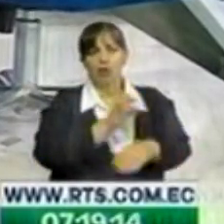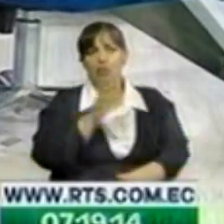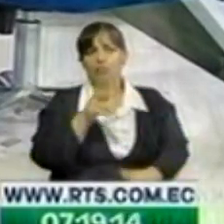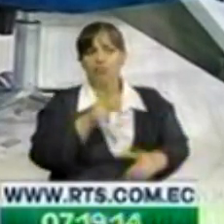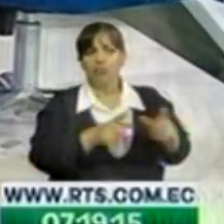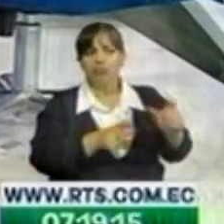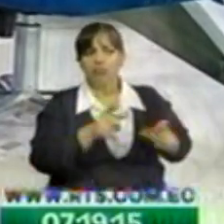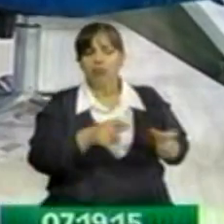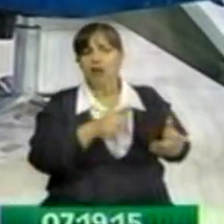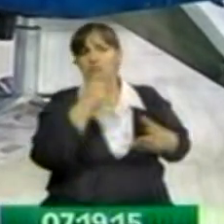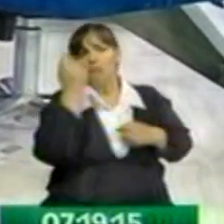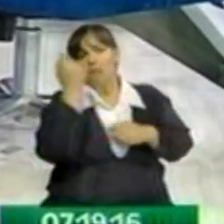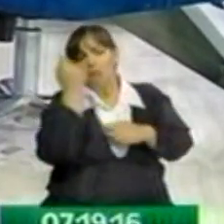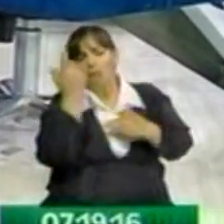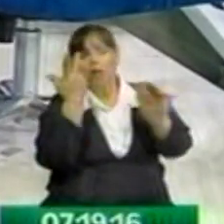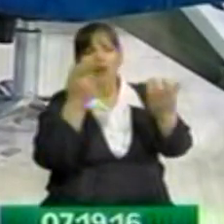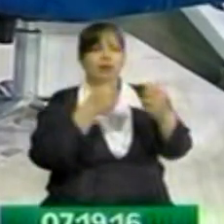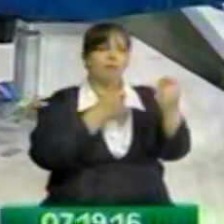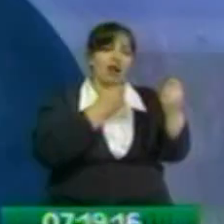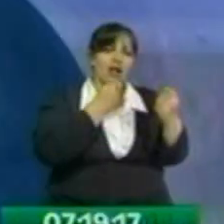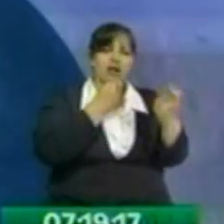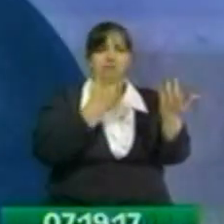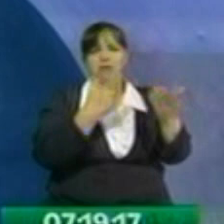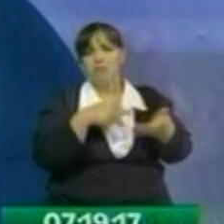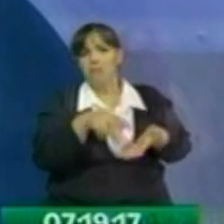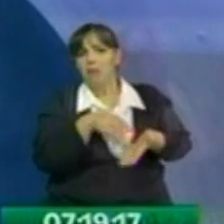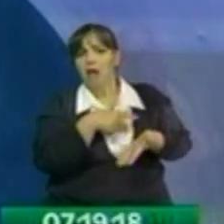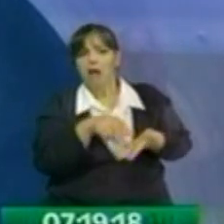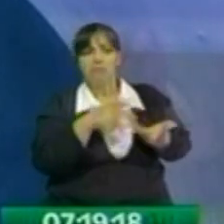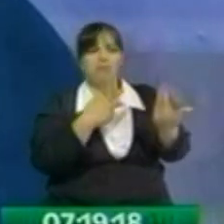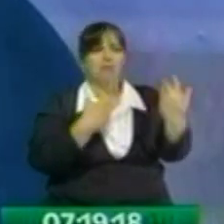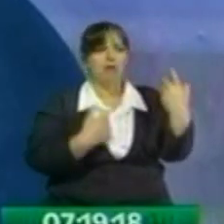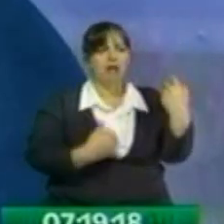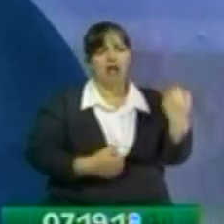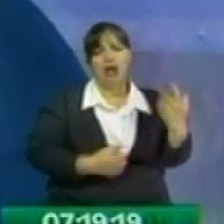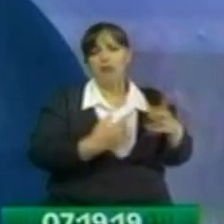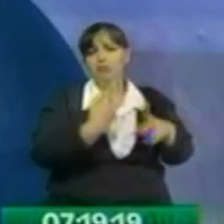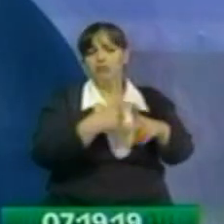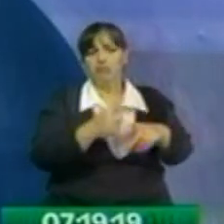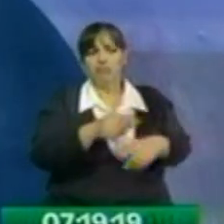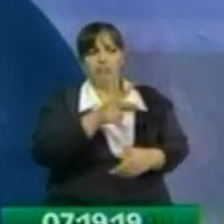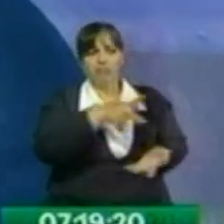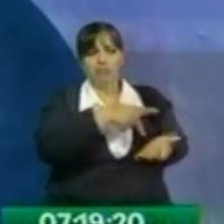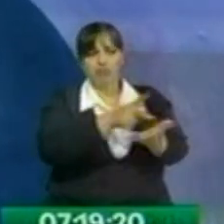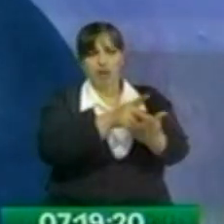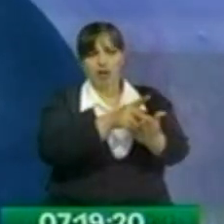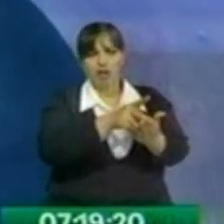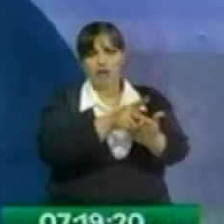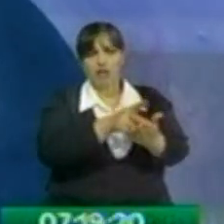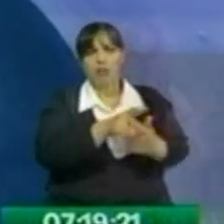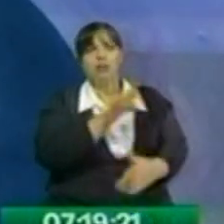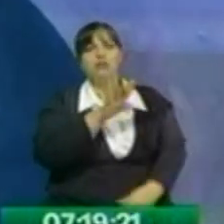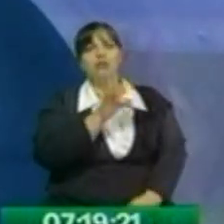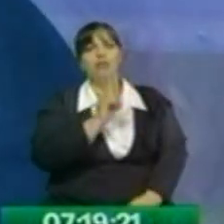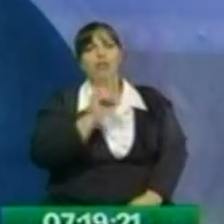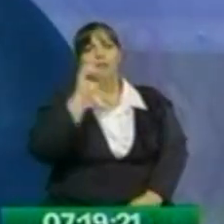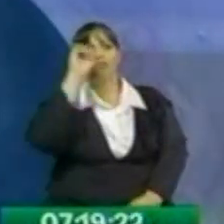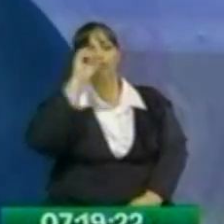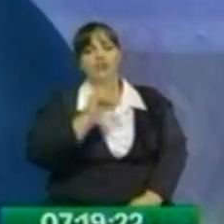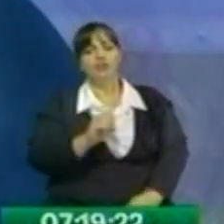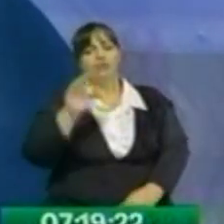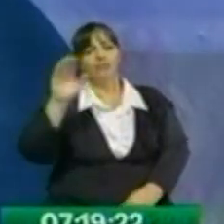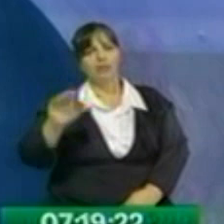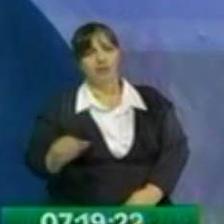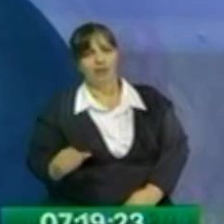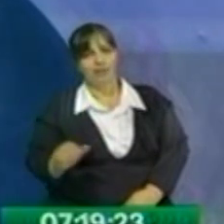de hoy, más o menos, se han invertido un poco más de 200 millones de dólares, de los cuales menos del 10%